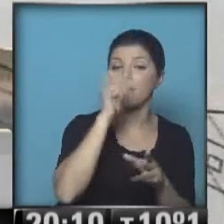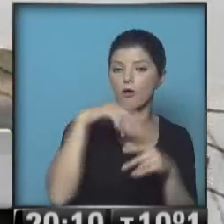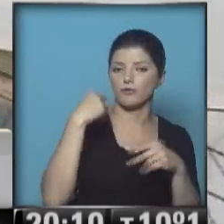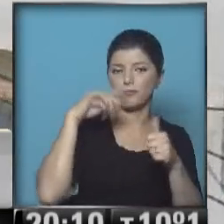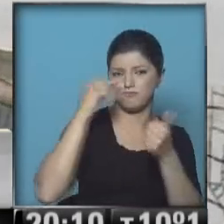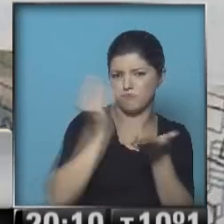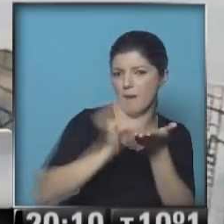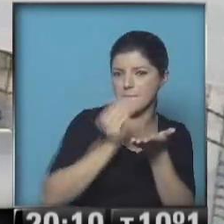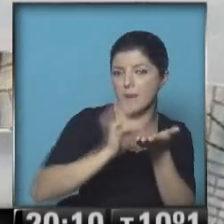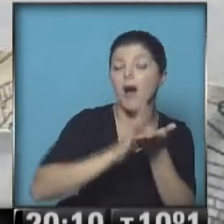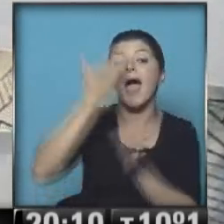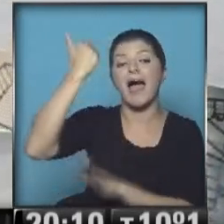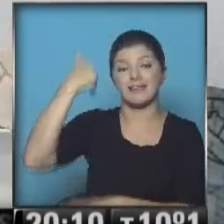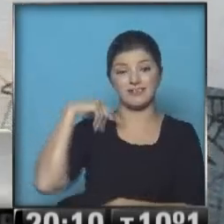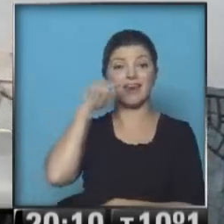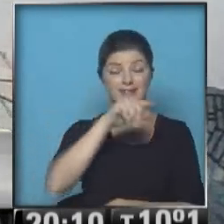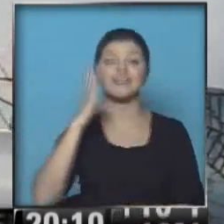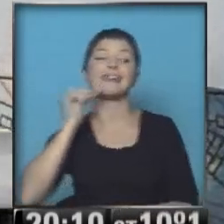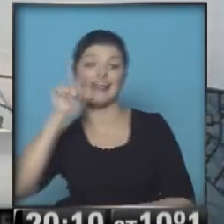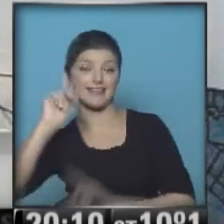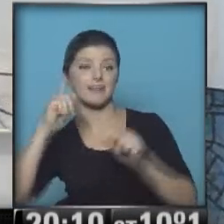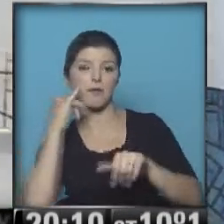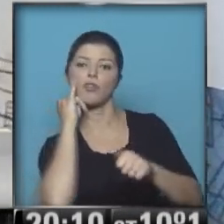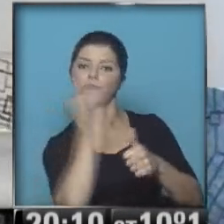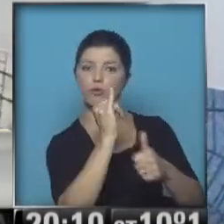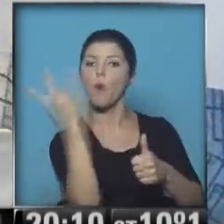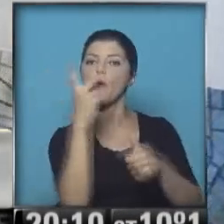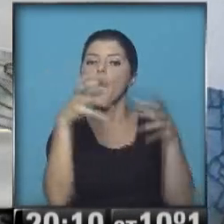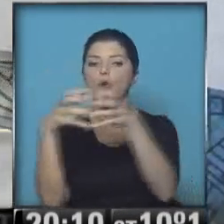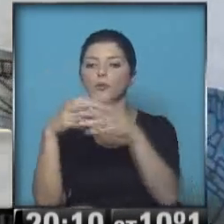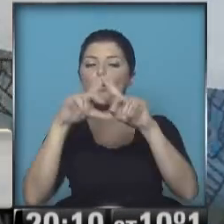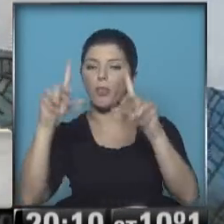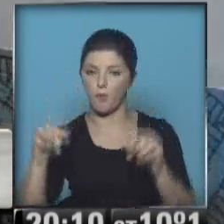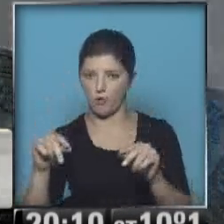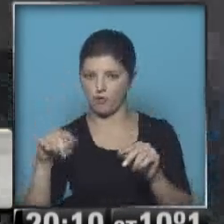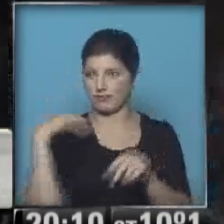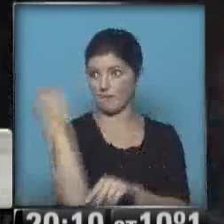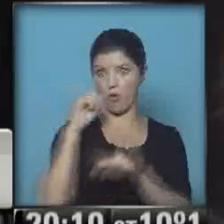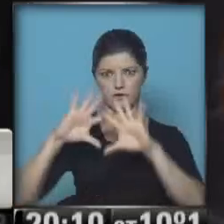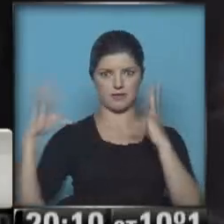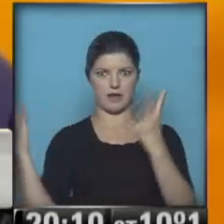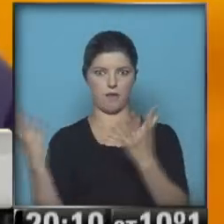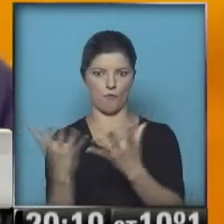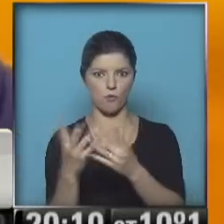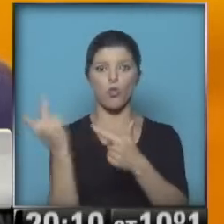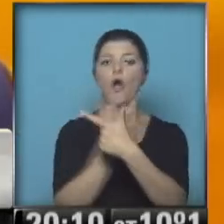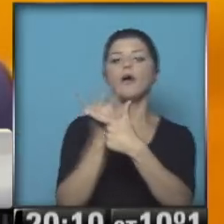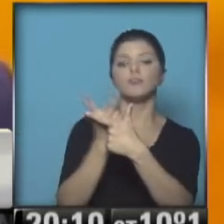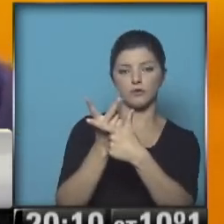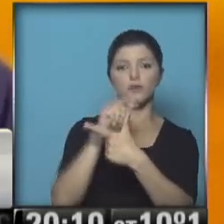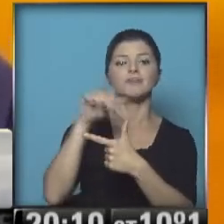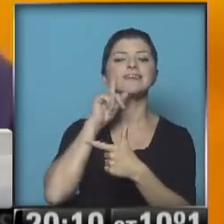entidad estadounidense fue demandada en Inglaterra por dos de los financistas con más peso en el mundo, George Soros y Kyle